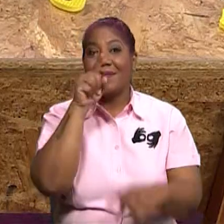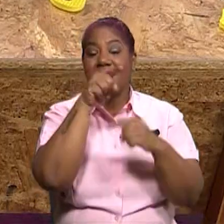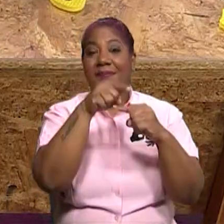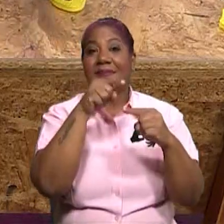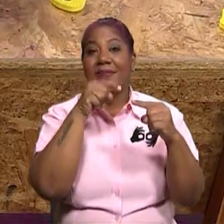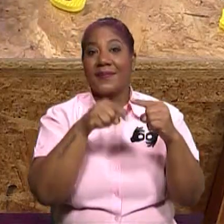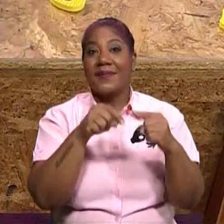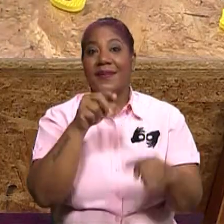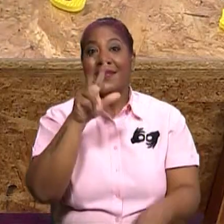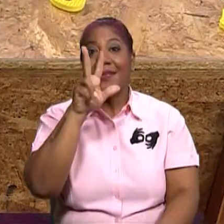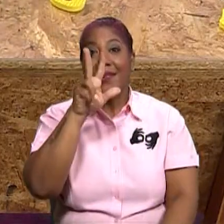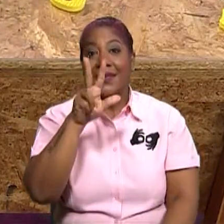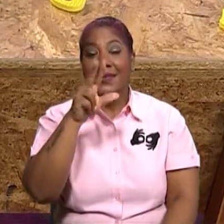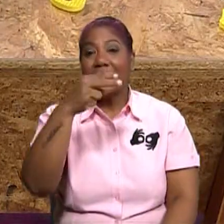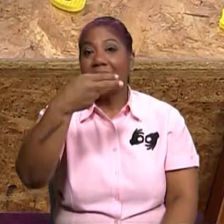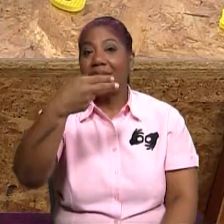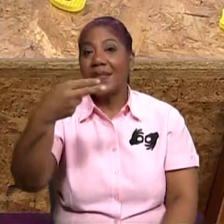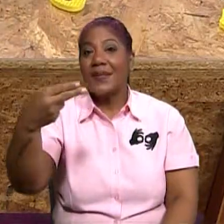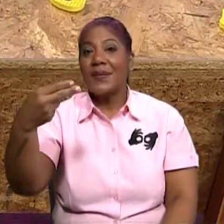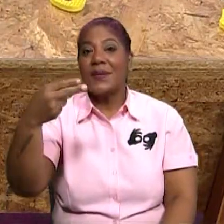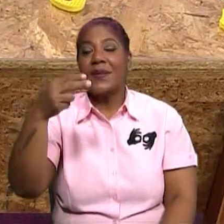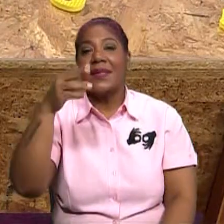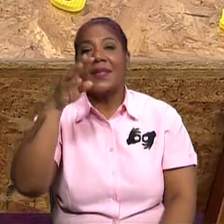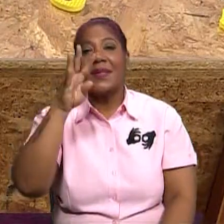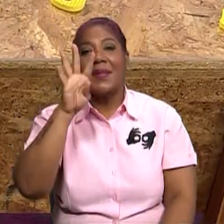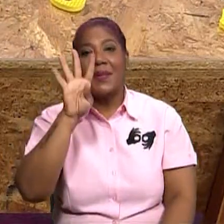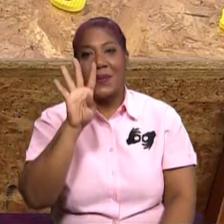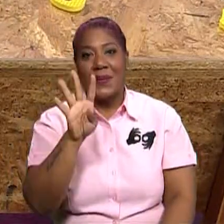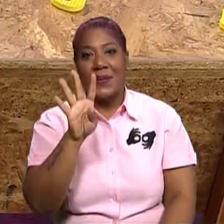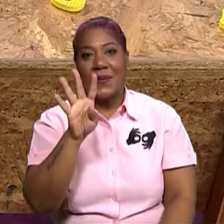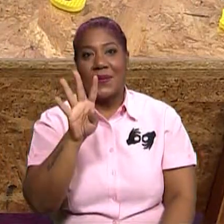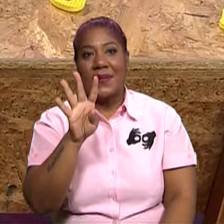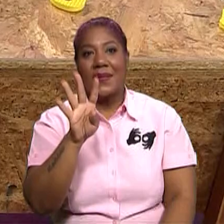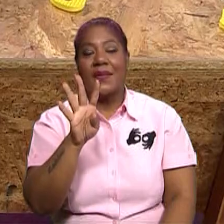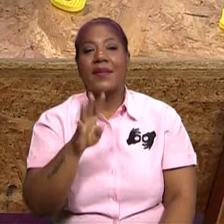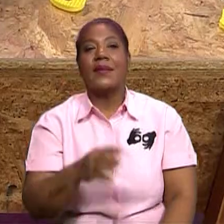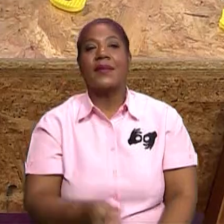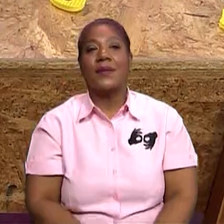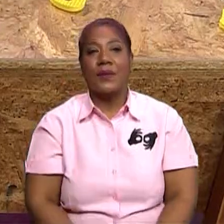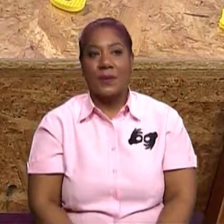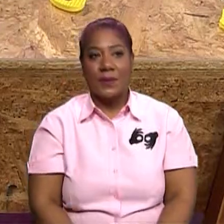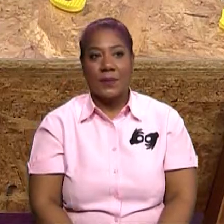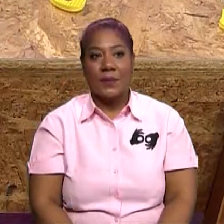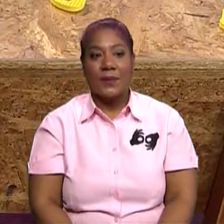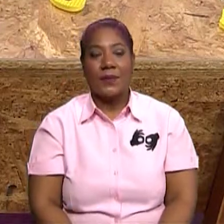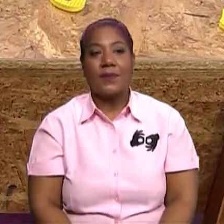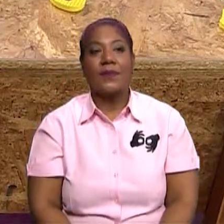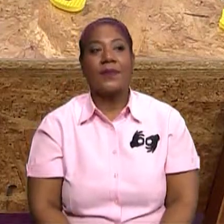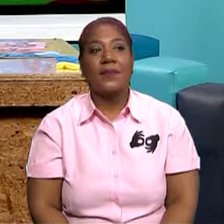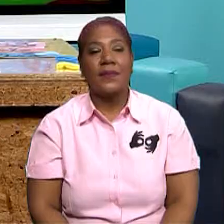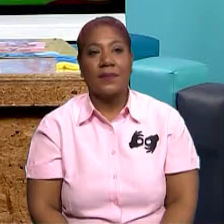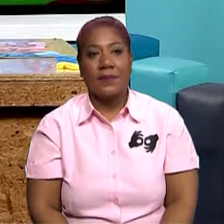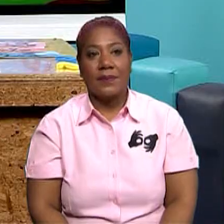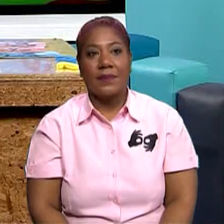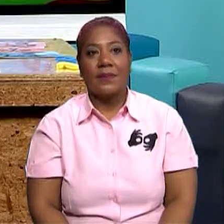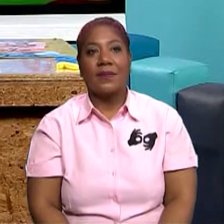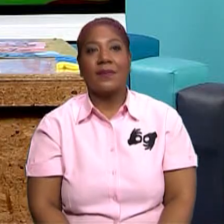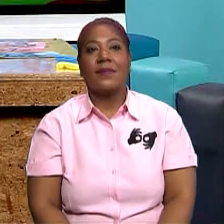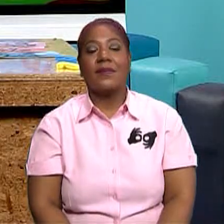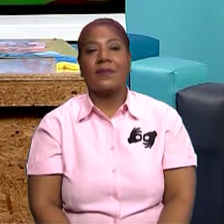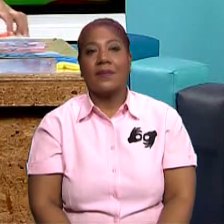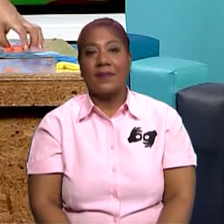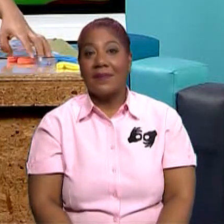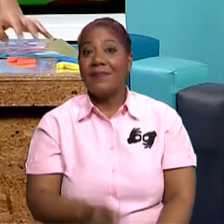4. Este mismo material ustedes lo van a ver en la clase regular y ustedes van a comprender de lo que les estoy hablando porque esto es muy